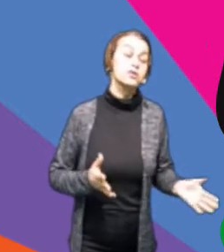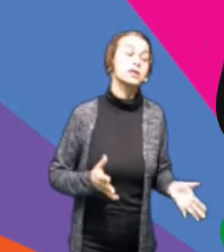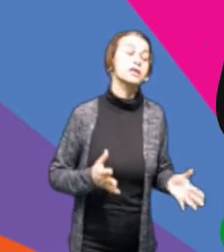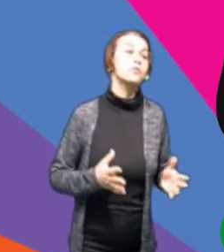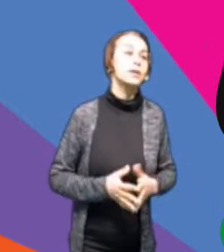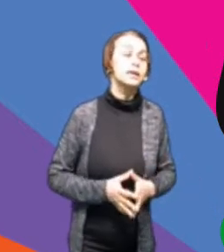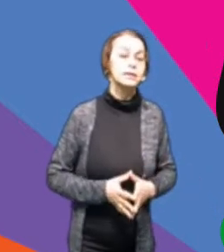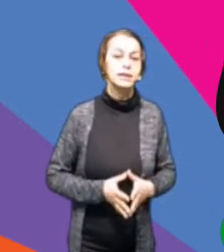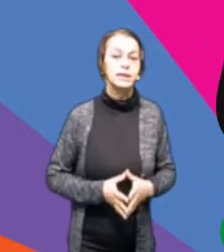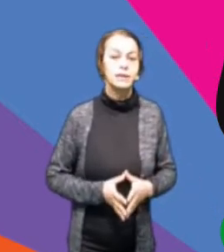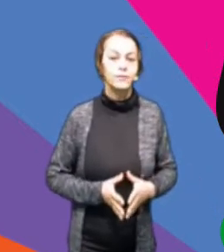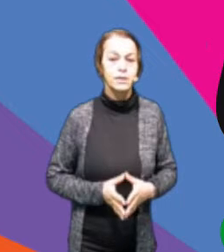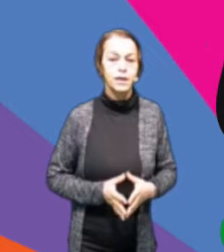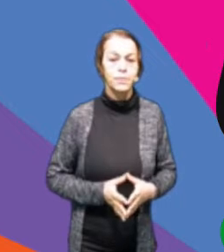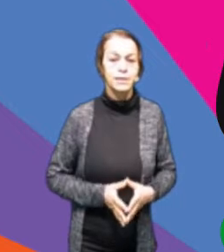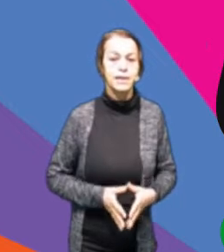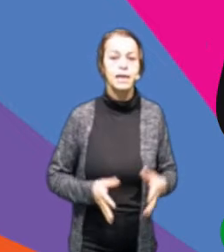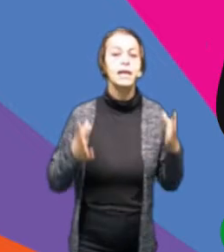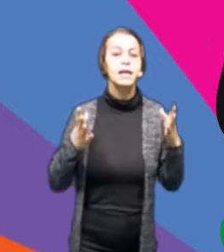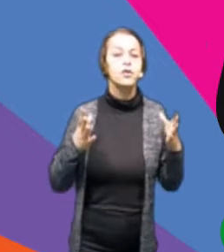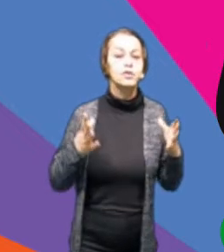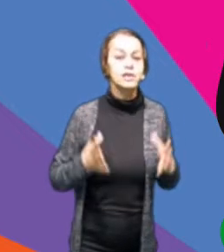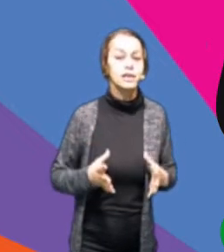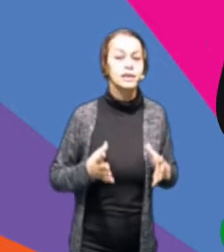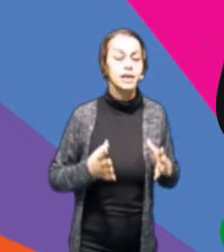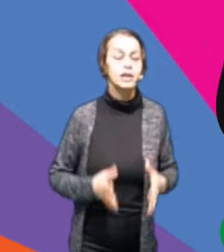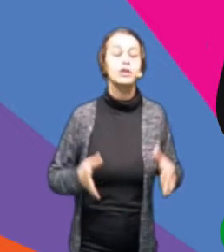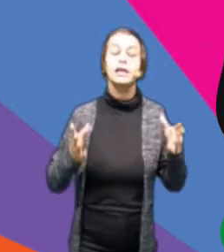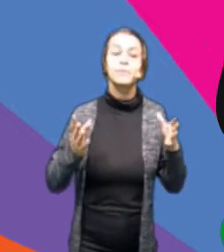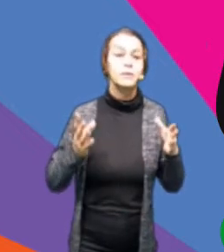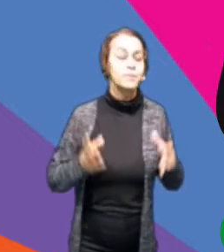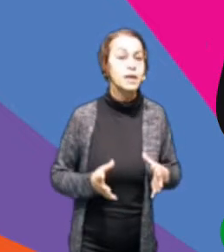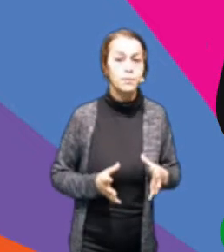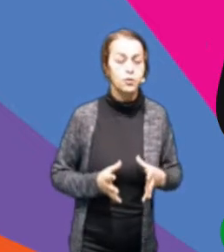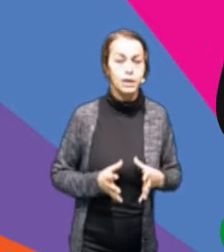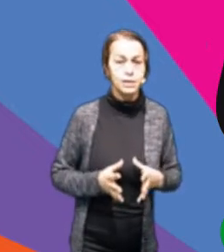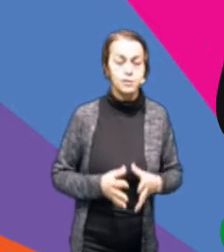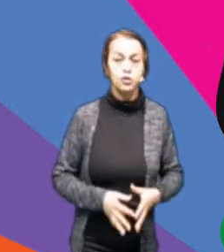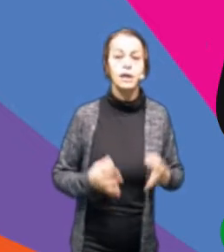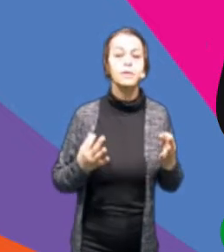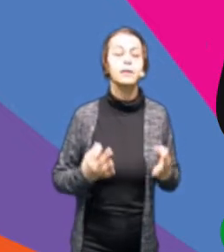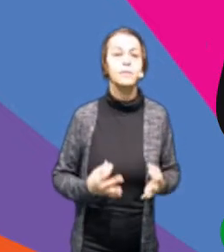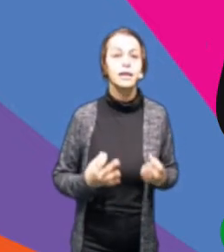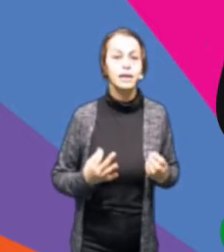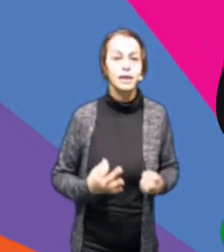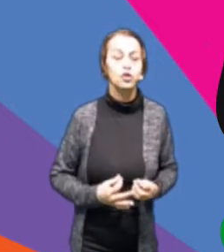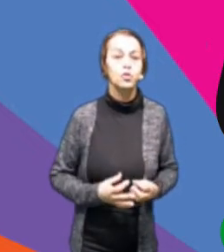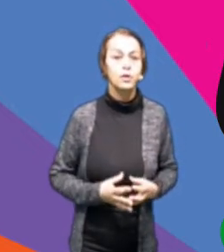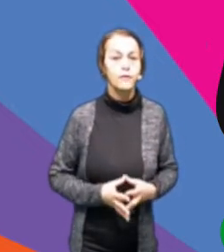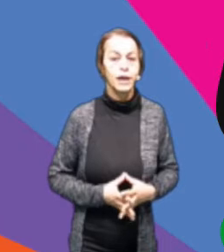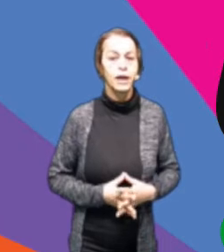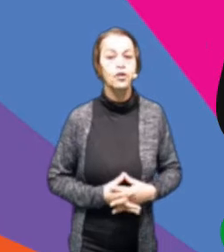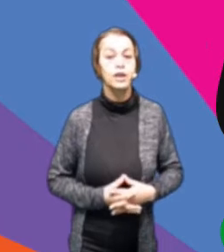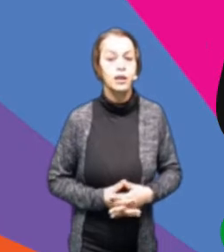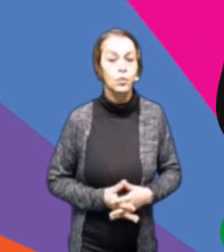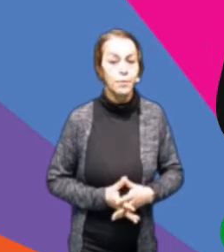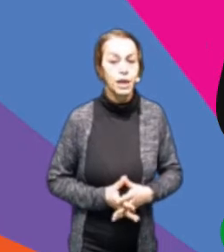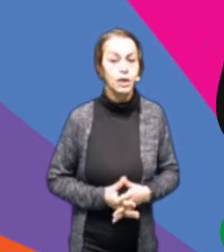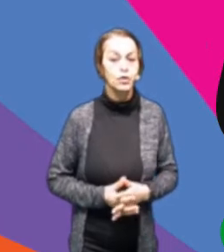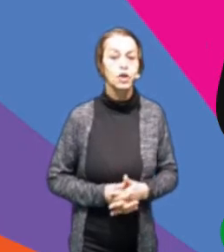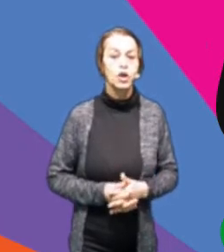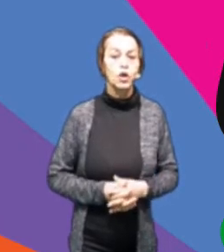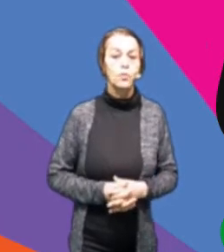de cumplirse esta fecha especial, los 7 años de la primera movilización, el primer grito unificado de Ni Una